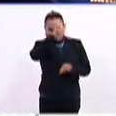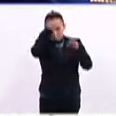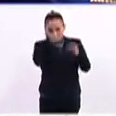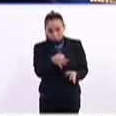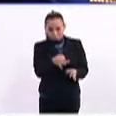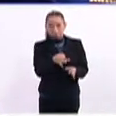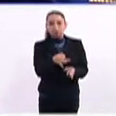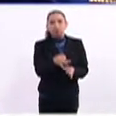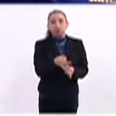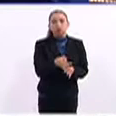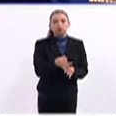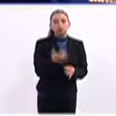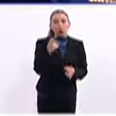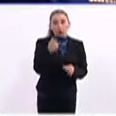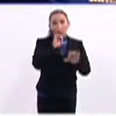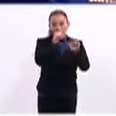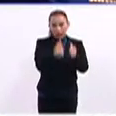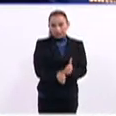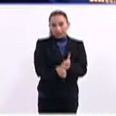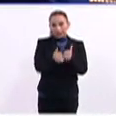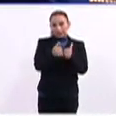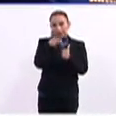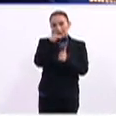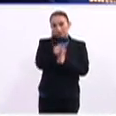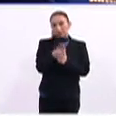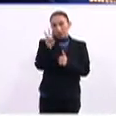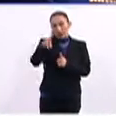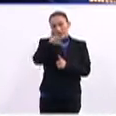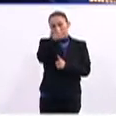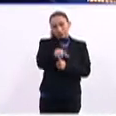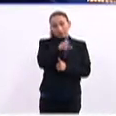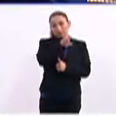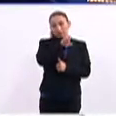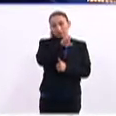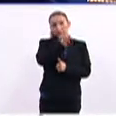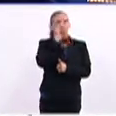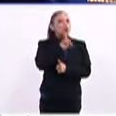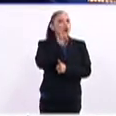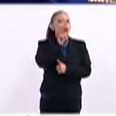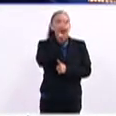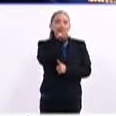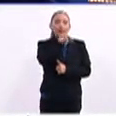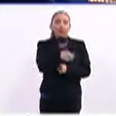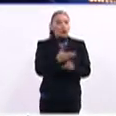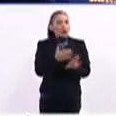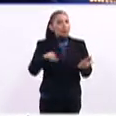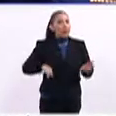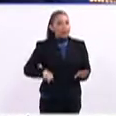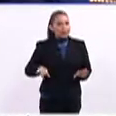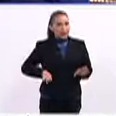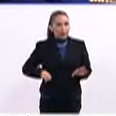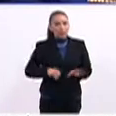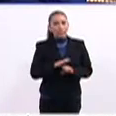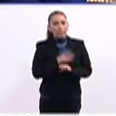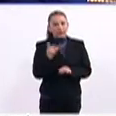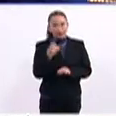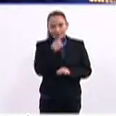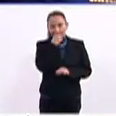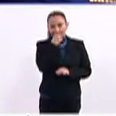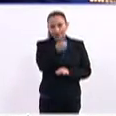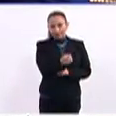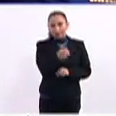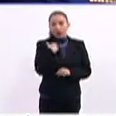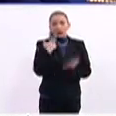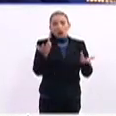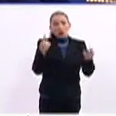digamos, como en las artes plásticas, sí, sin duda fue ella. Y era aparte algo bien interesante porque, como te digo, es